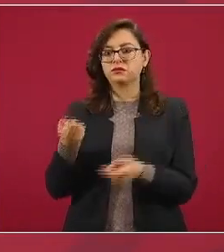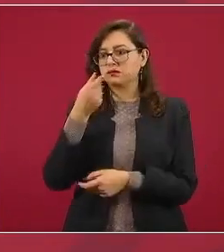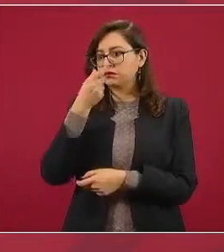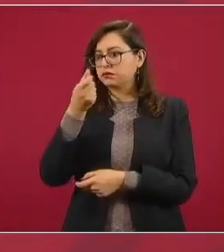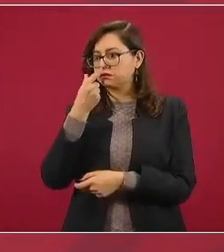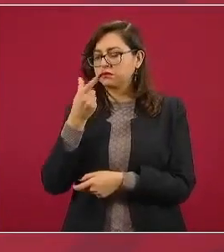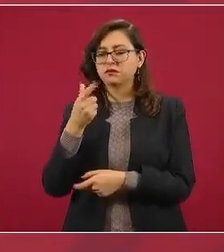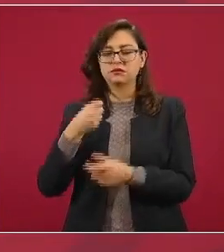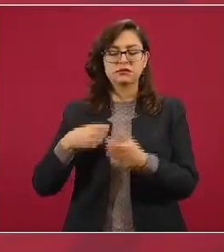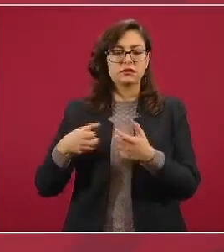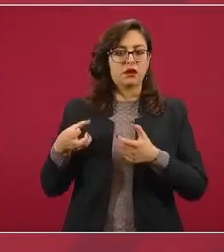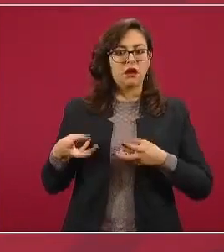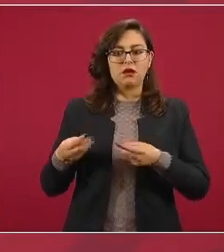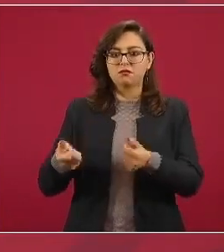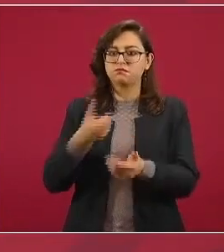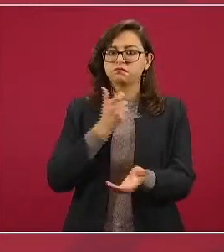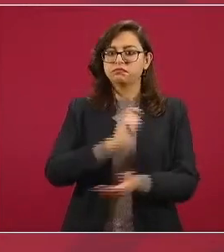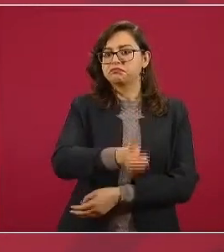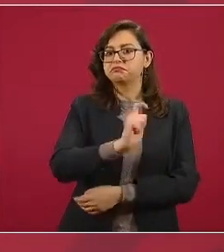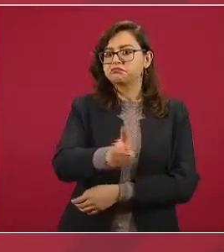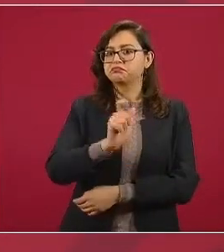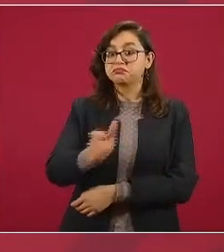medicamentos,